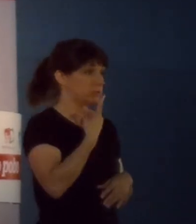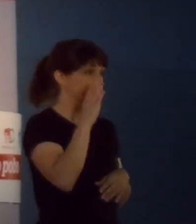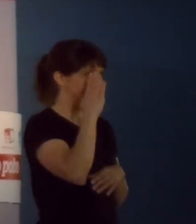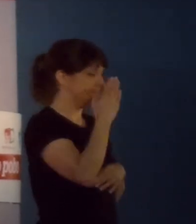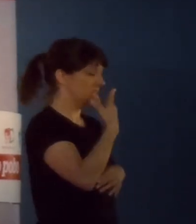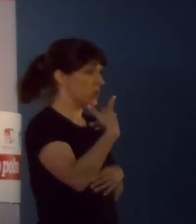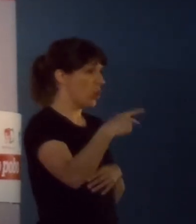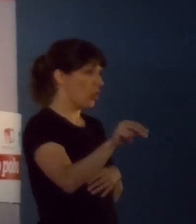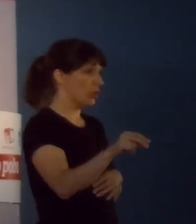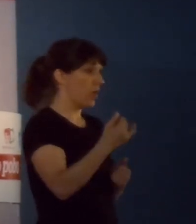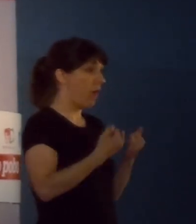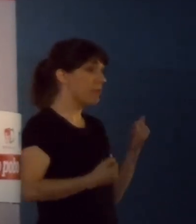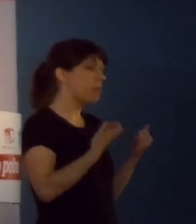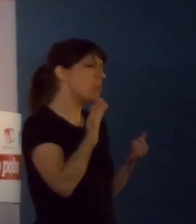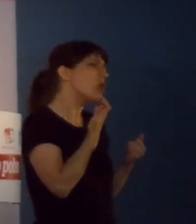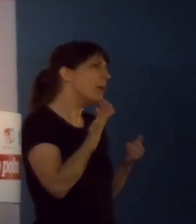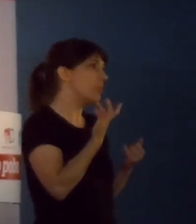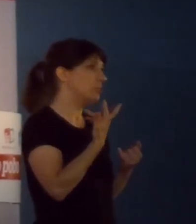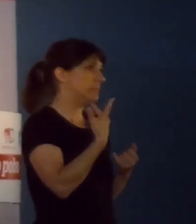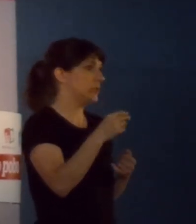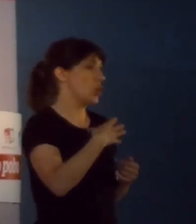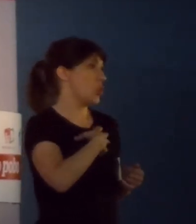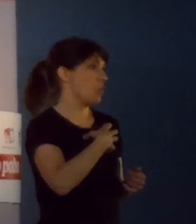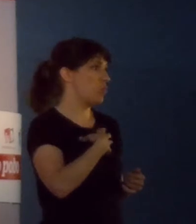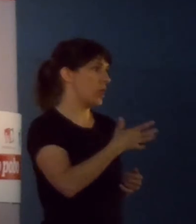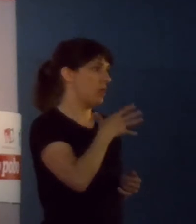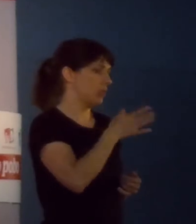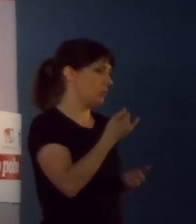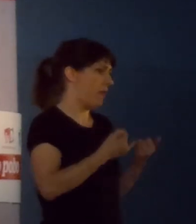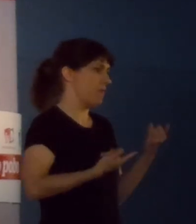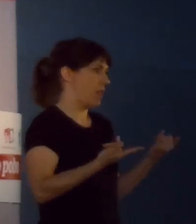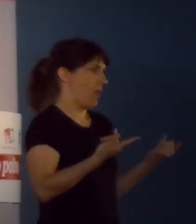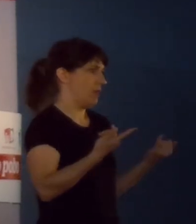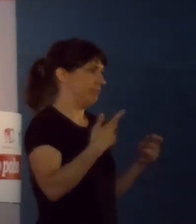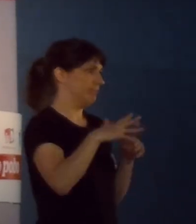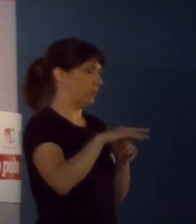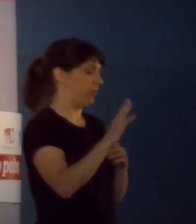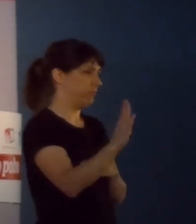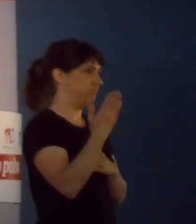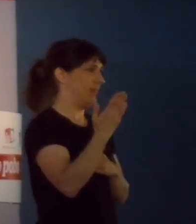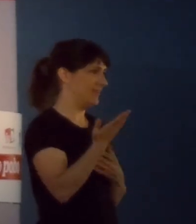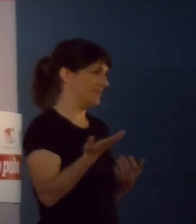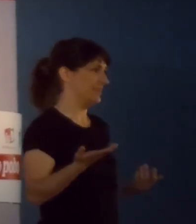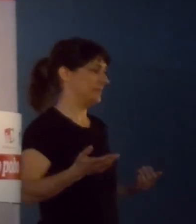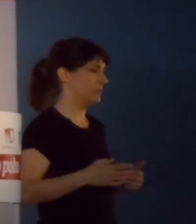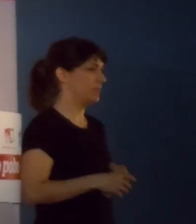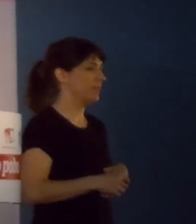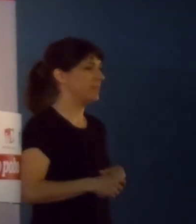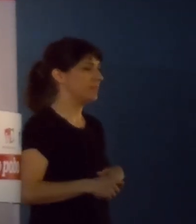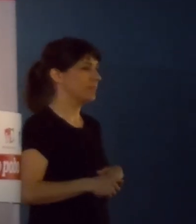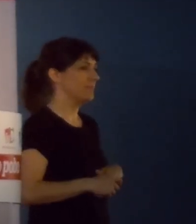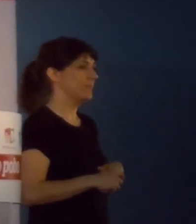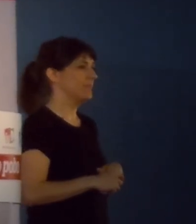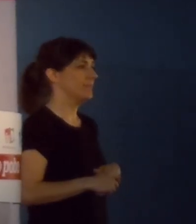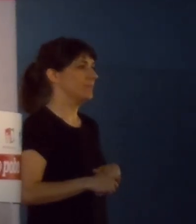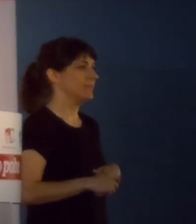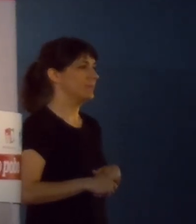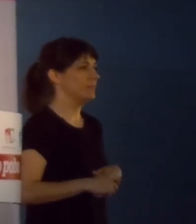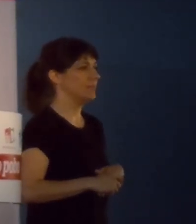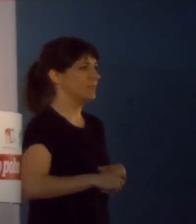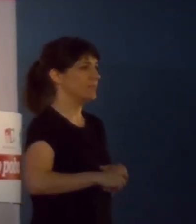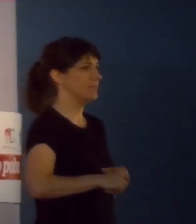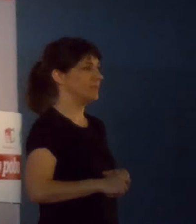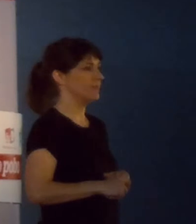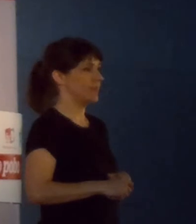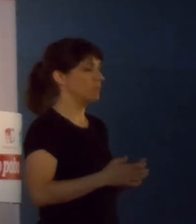pode negar a historia, porque se fai evidente, porque os feitos son pertinaces, como dixo aquel pensador que todos